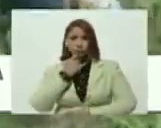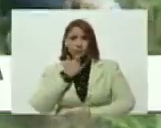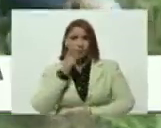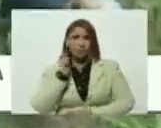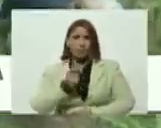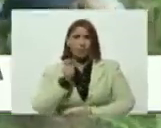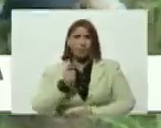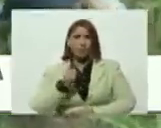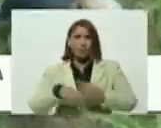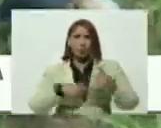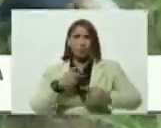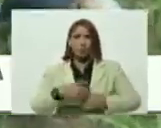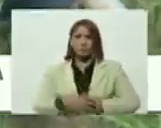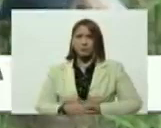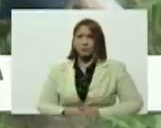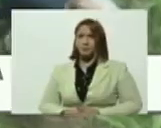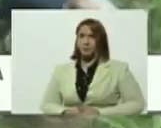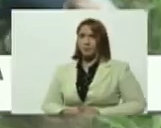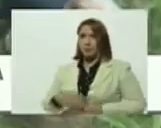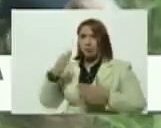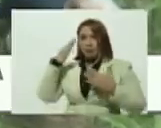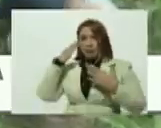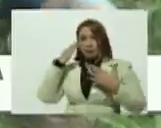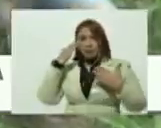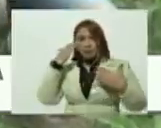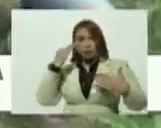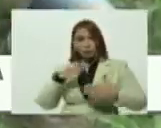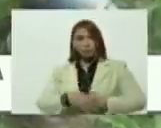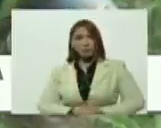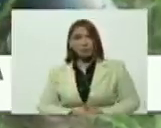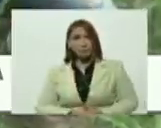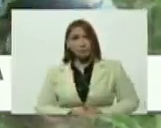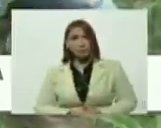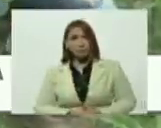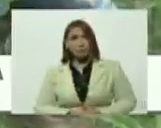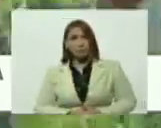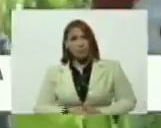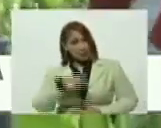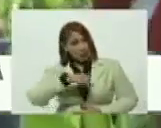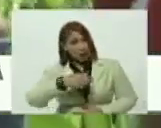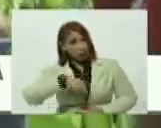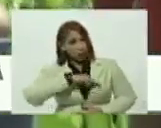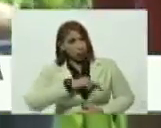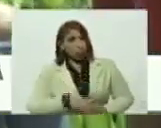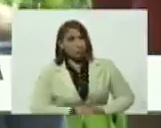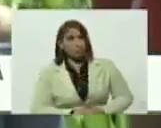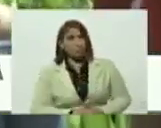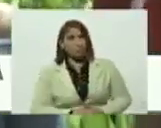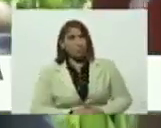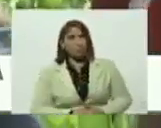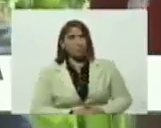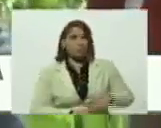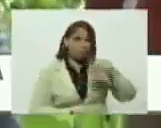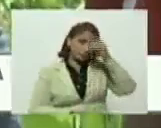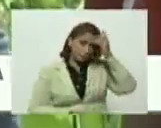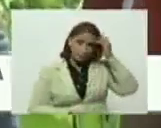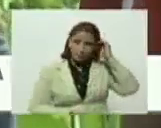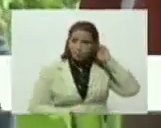que es la producción. Saludos, aquí nos encontramos en la unidad de producción Fundo del